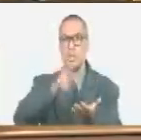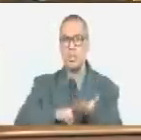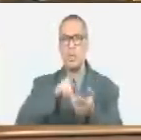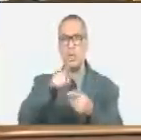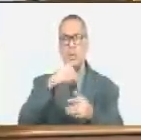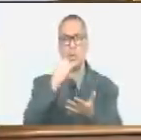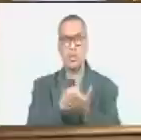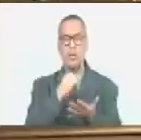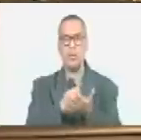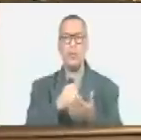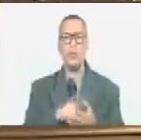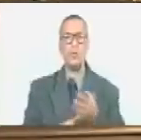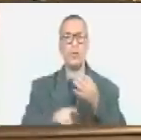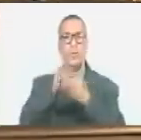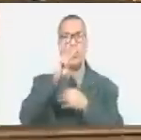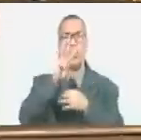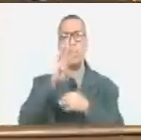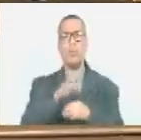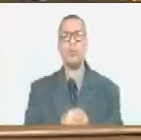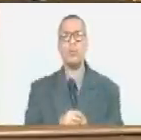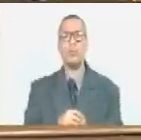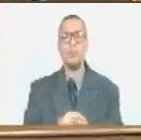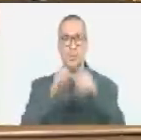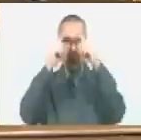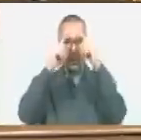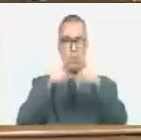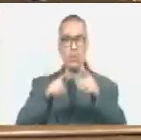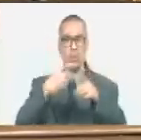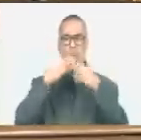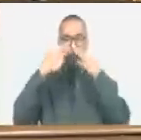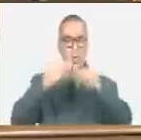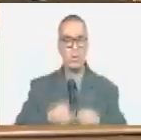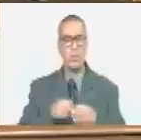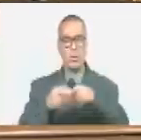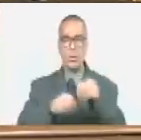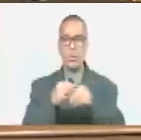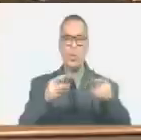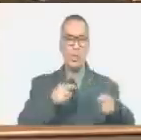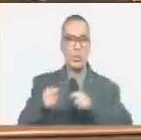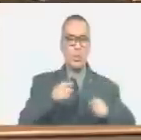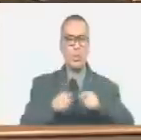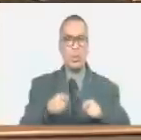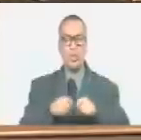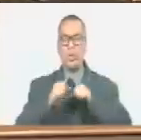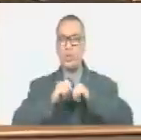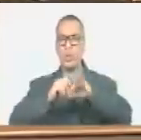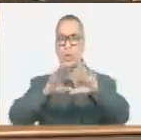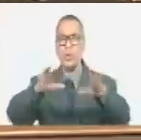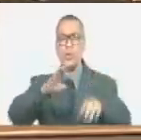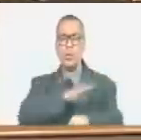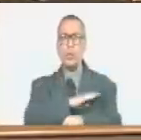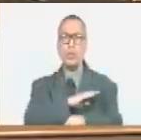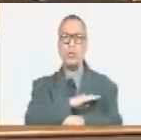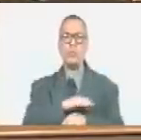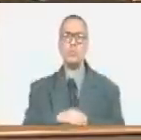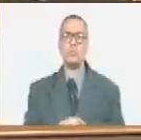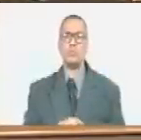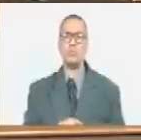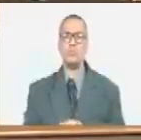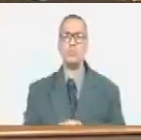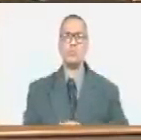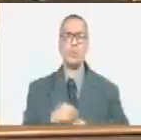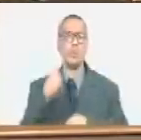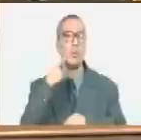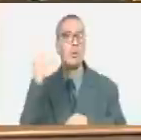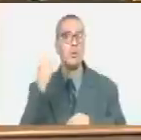las pruebas. 4. La sentencia definitiva que resuelva la acción de extinción de dominio. Se